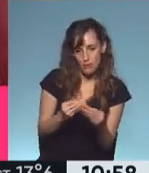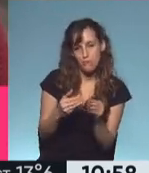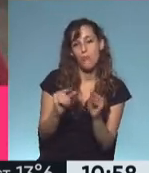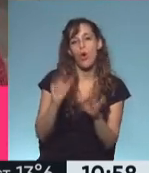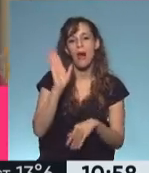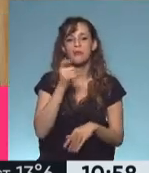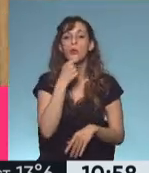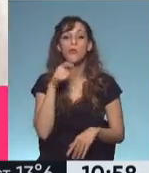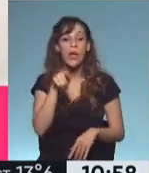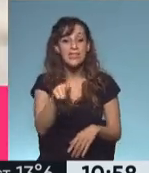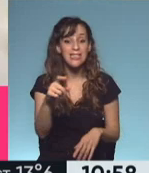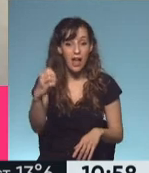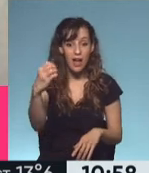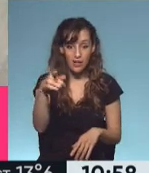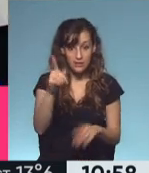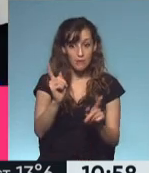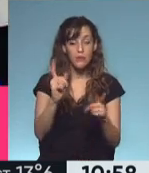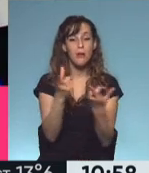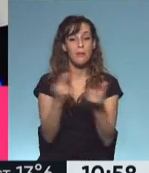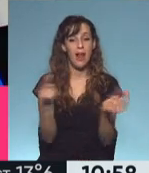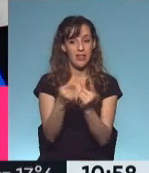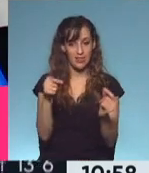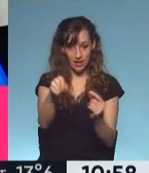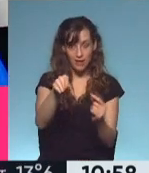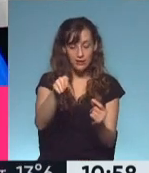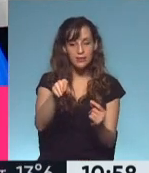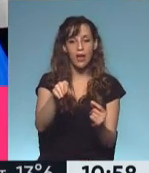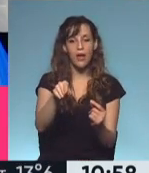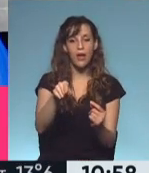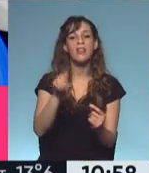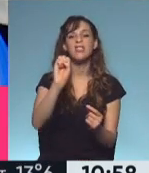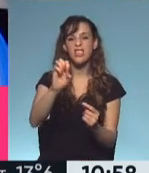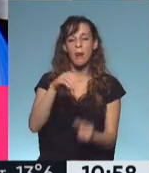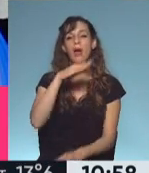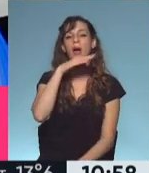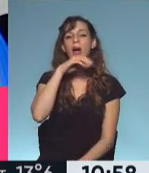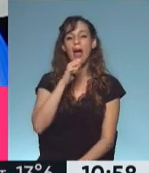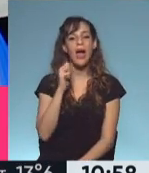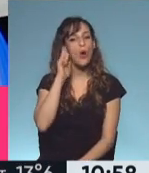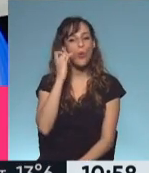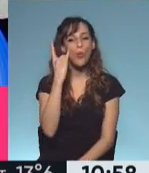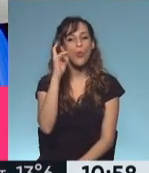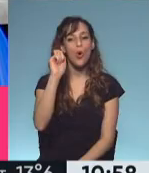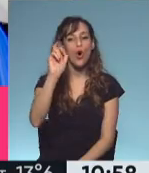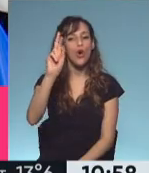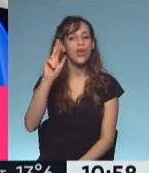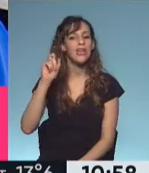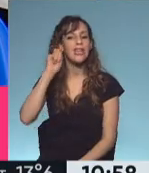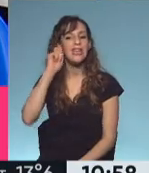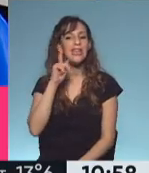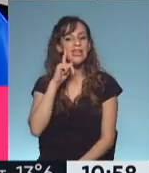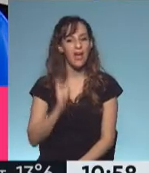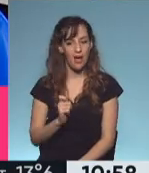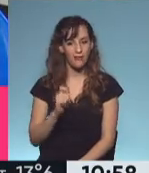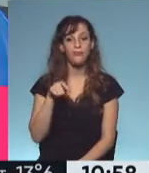ahí chiquitita al lado del dinosaurio, sí, que tiene pinches. Bueno, esta es una jaguartia. Las jaguartias, ¿ves que es